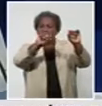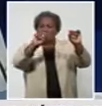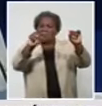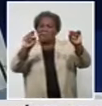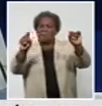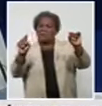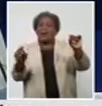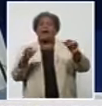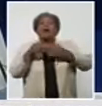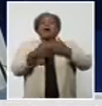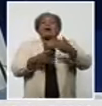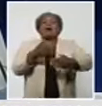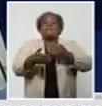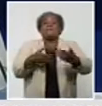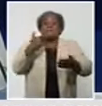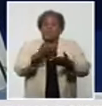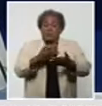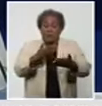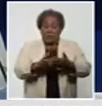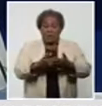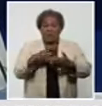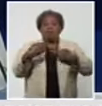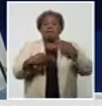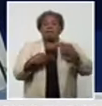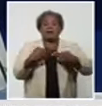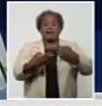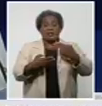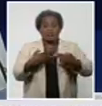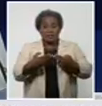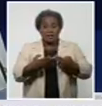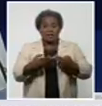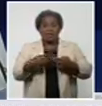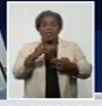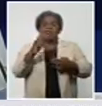muestras para hacer el diagnóstico de la enfermedad.